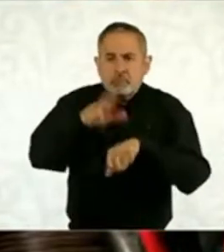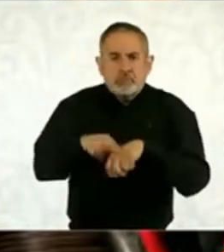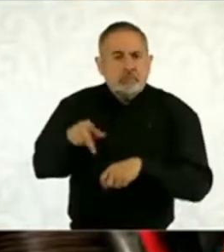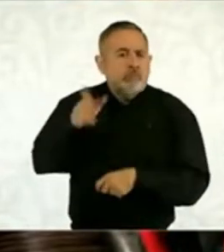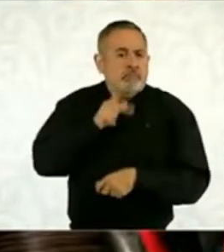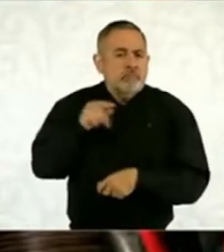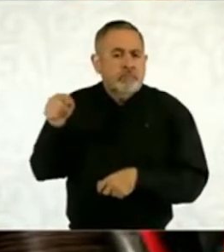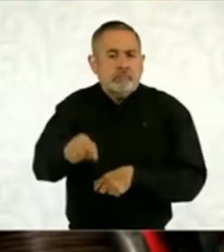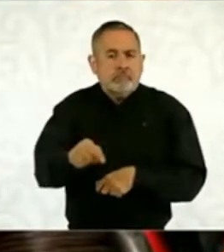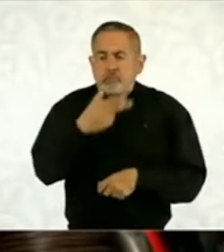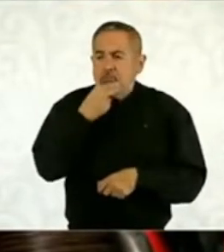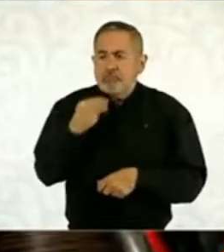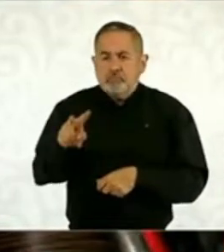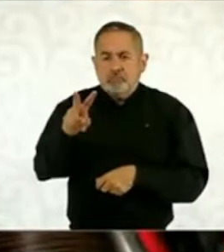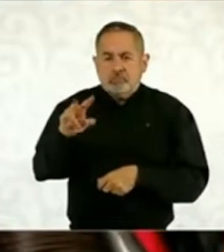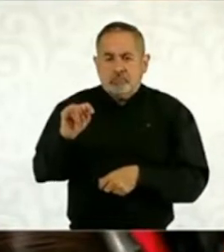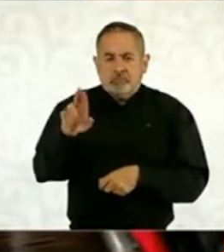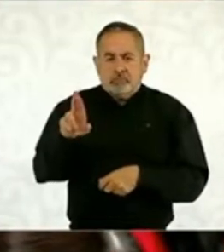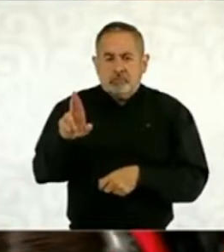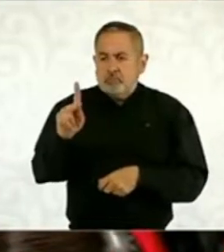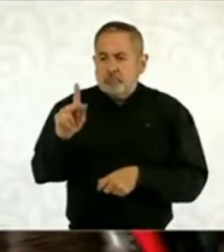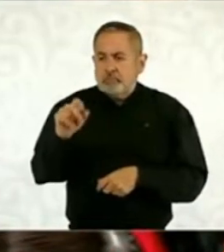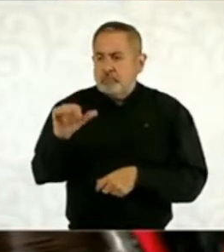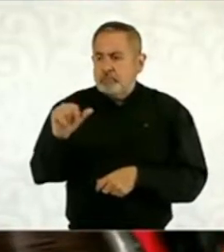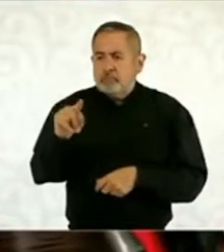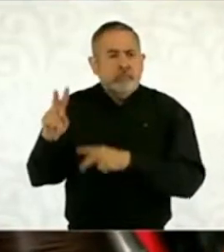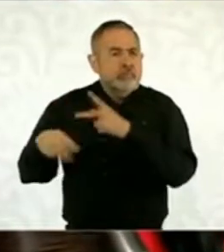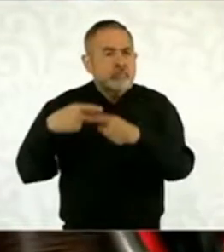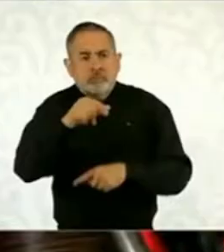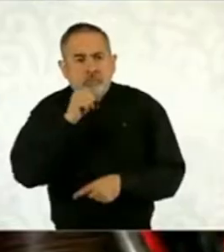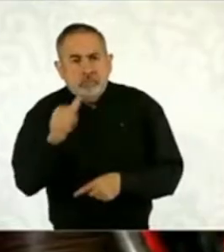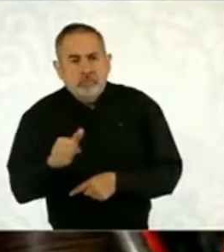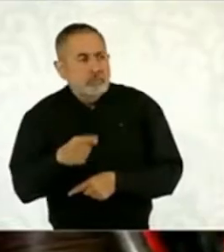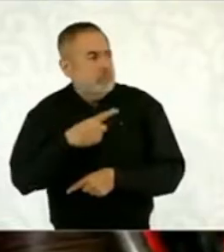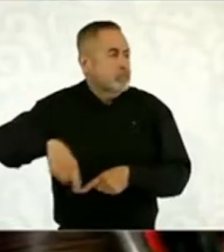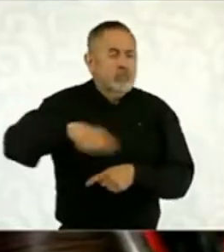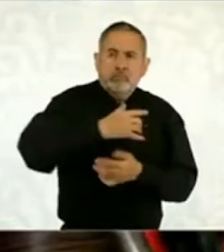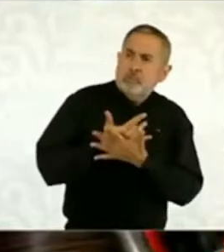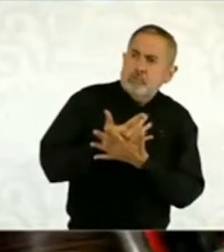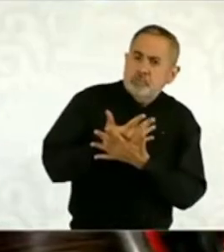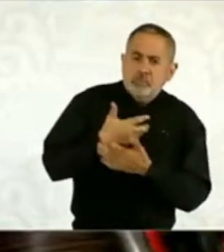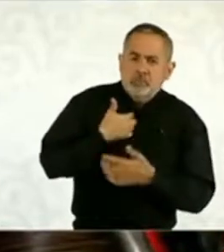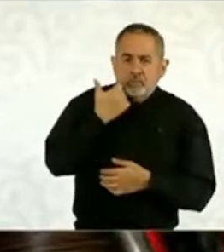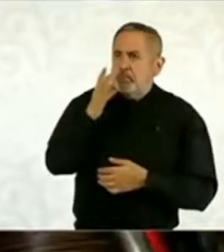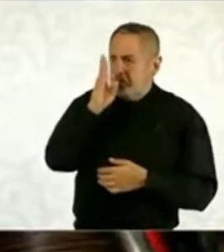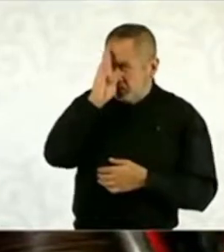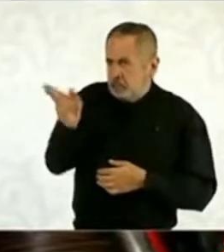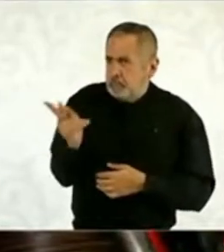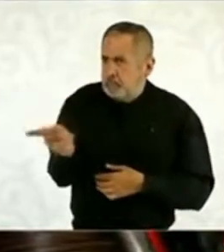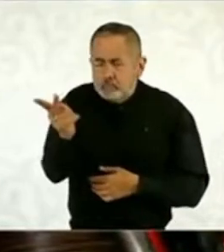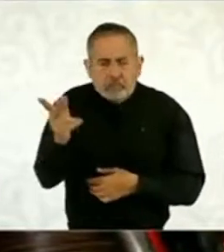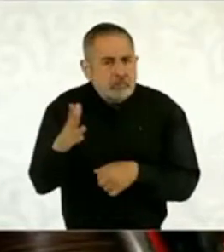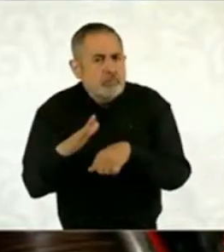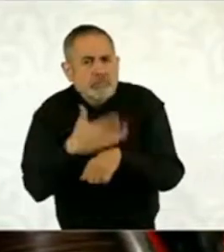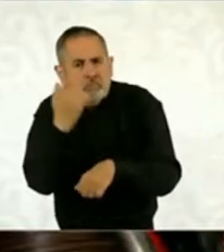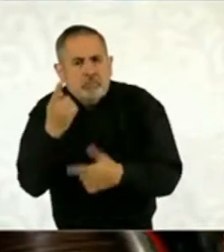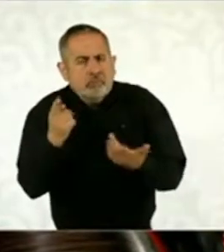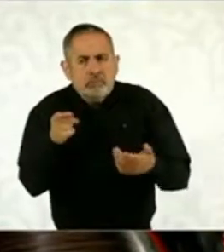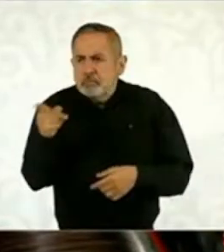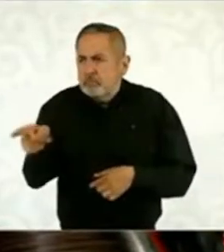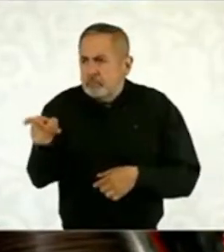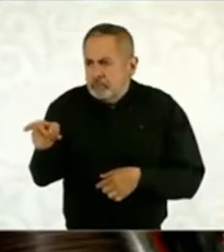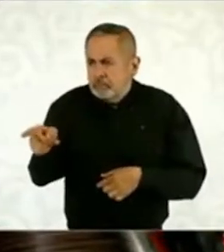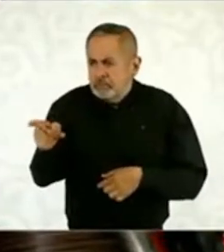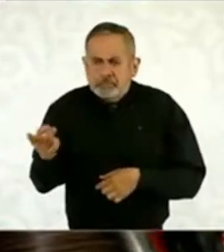Mexicanos, el maestro Víctor Rodríguez Padilla, a quien le pretendía preguntar por qué